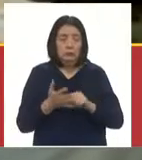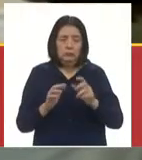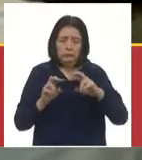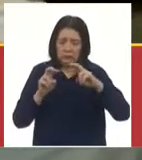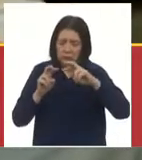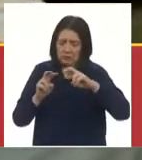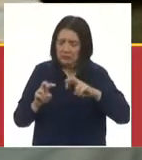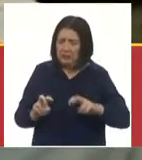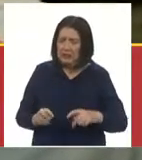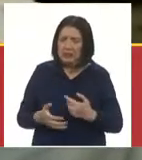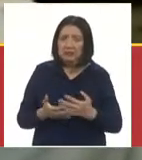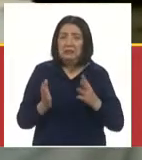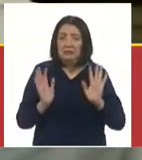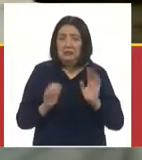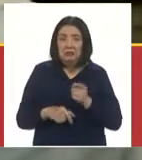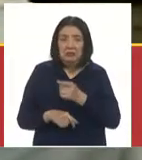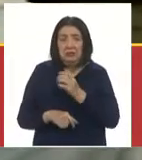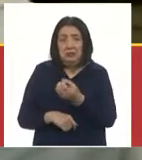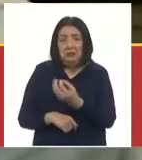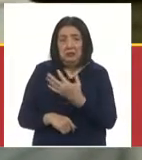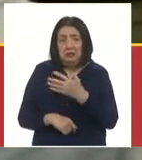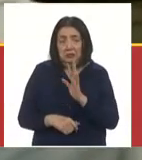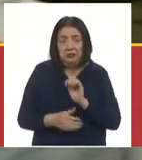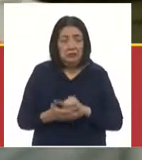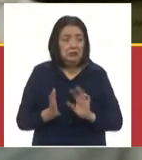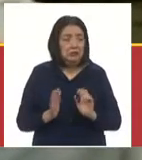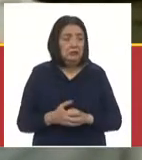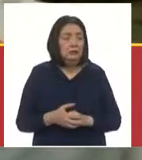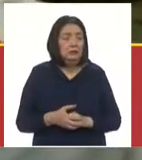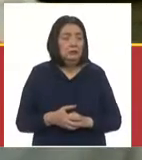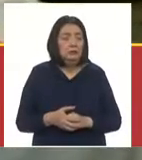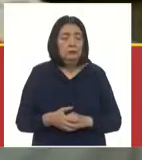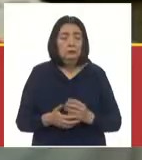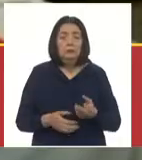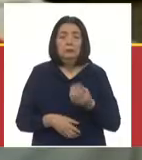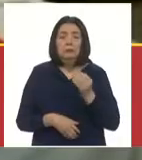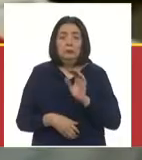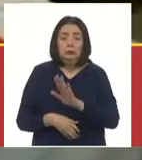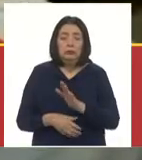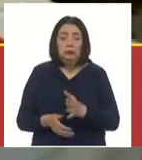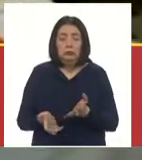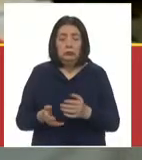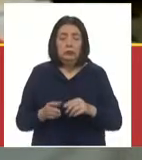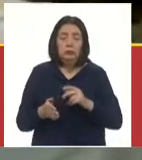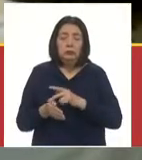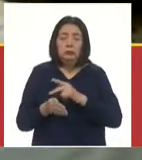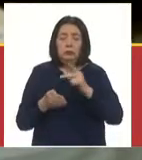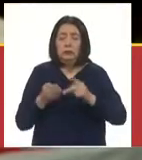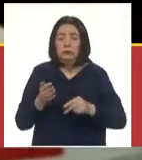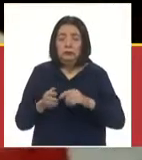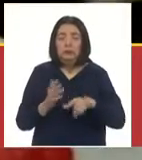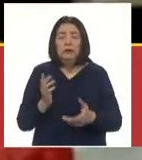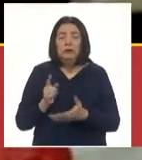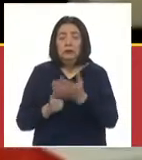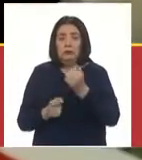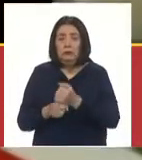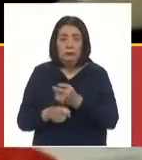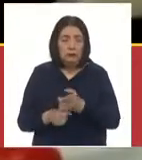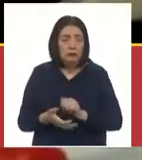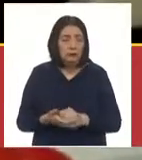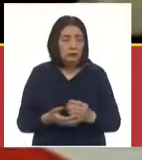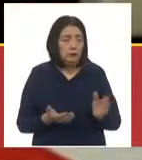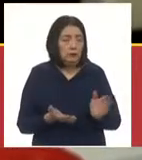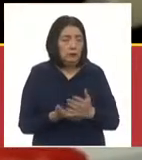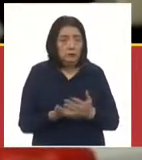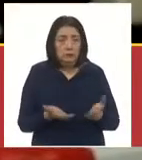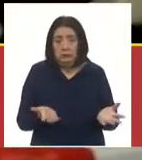pericias practicadas, según ella dice expresamente, por su perito de confianza. Y como no